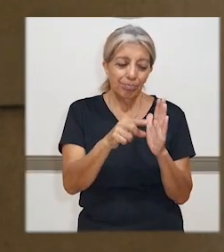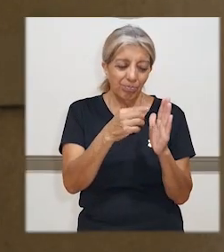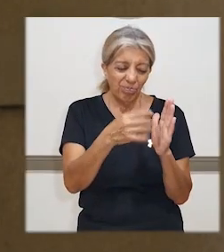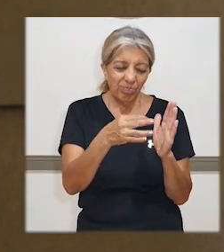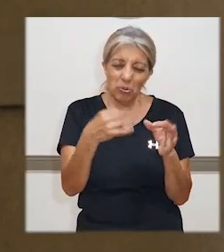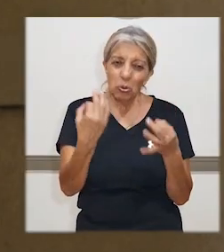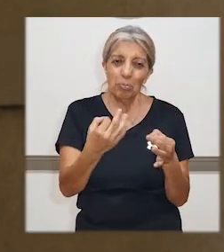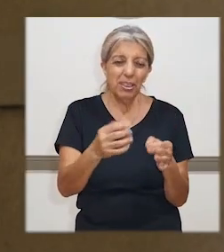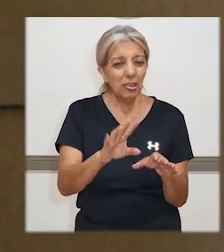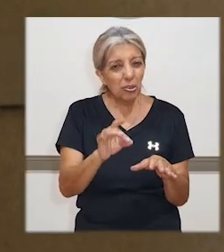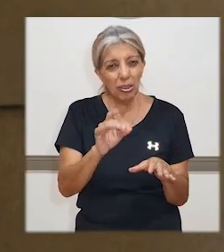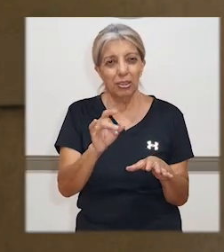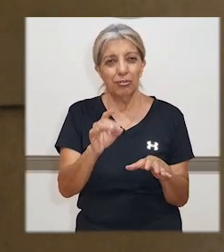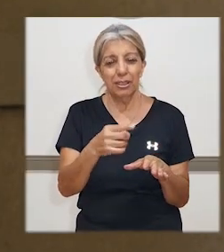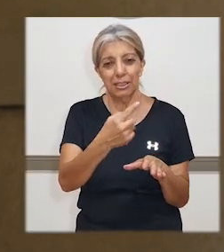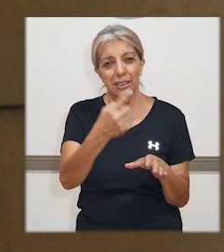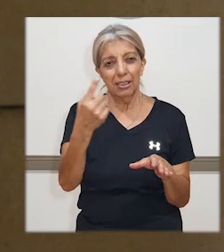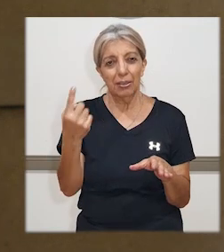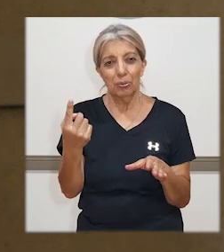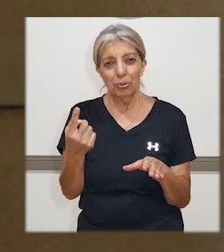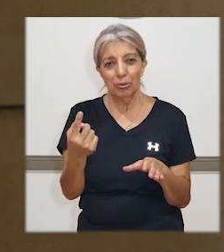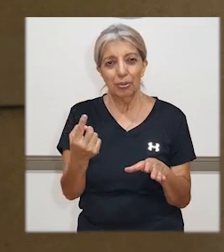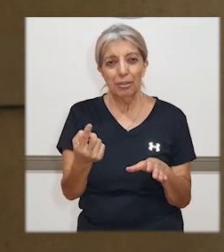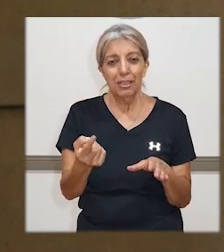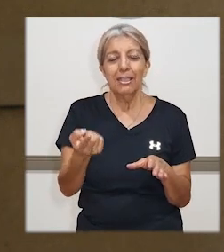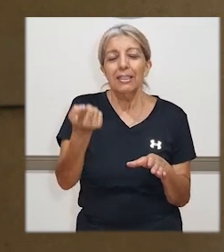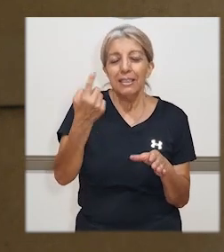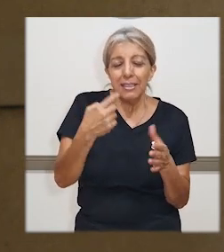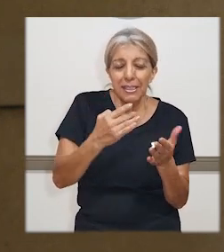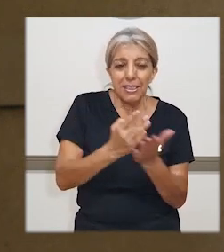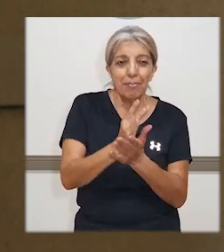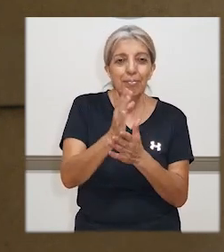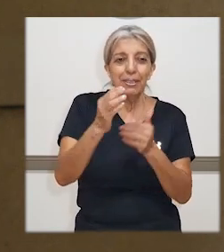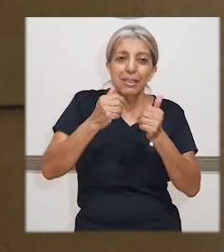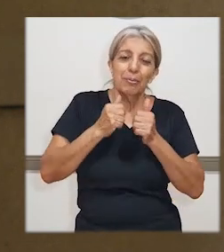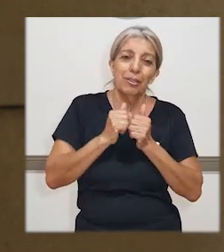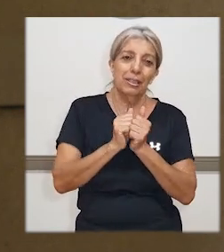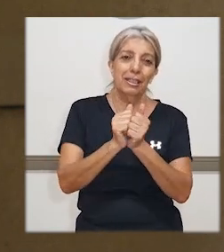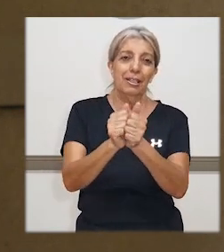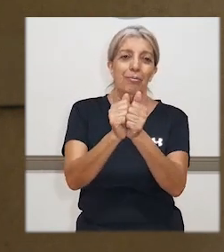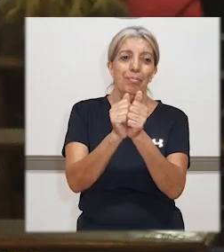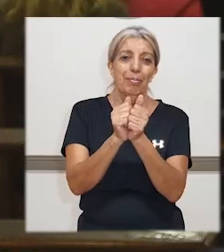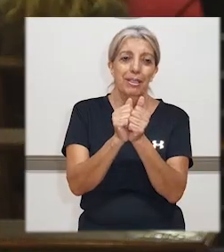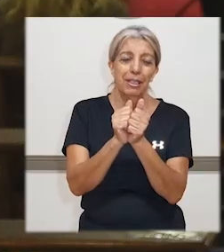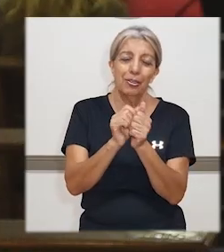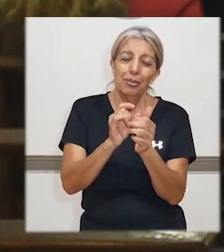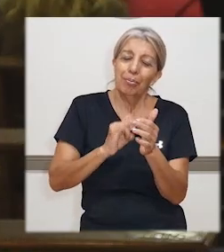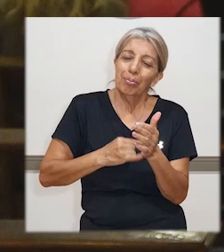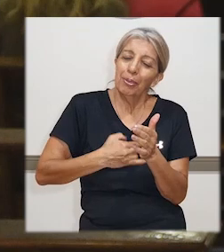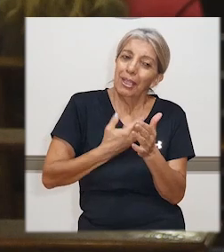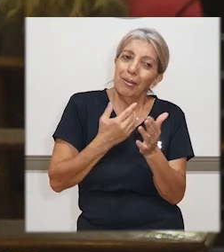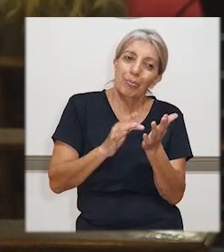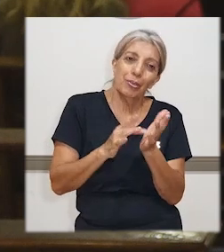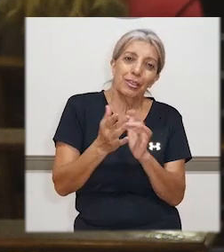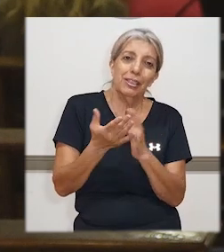y en él hay lugar para todos. Todos entramos en la ternura y en la misericordia de ese corazón. Pero sí, los que